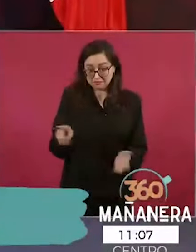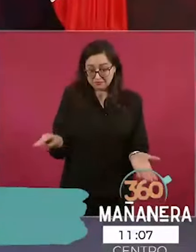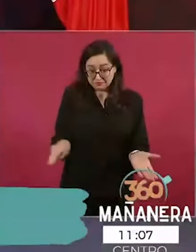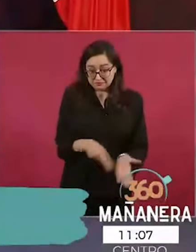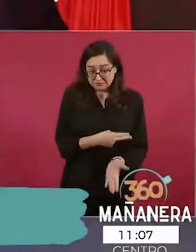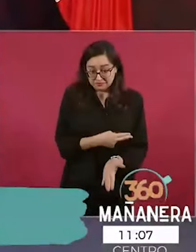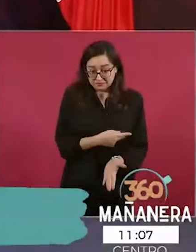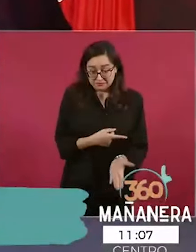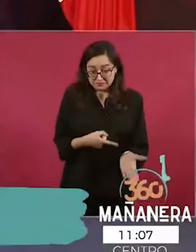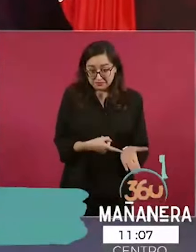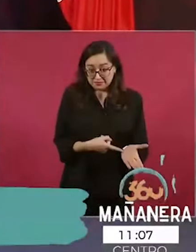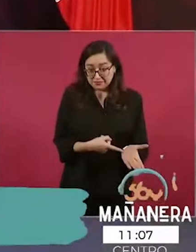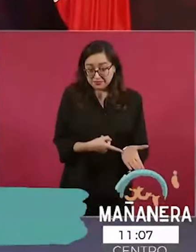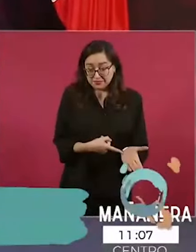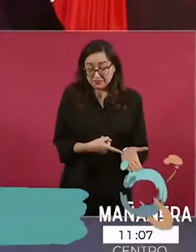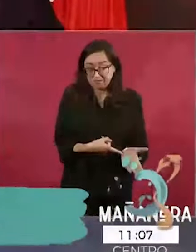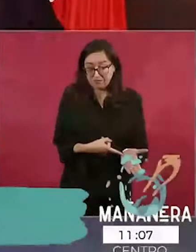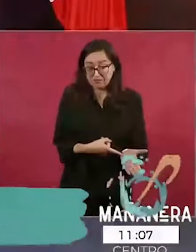Esta comisión